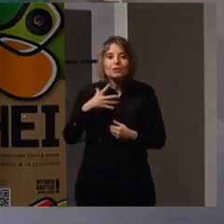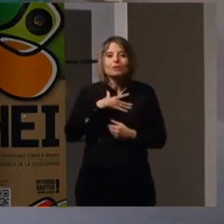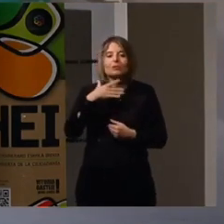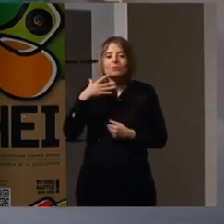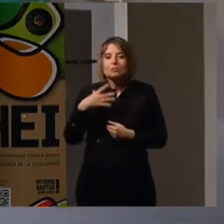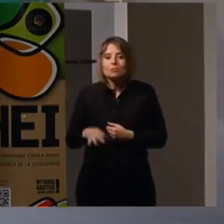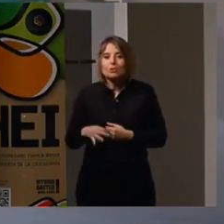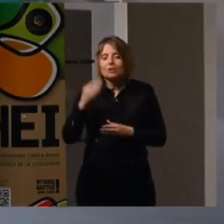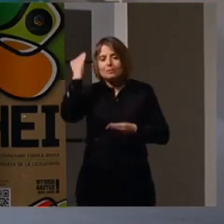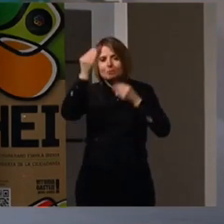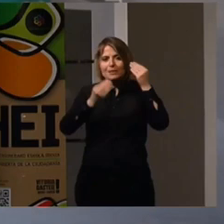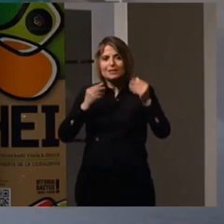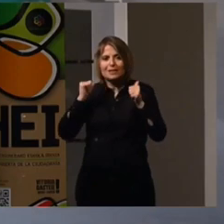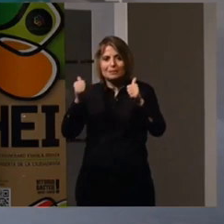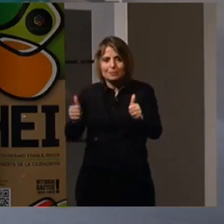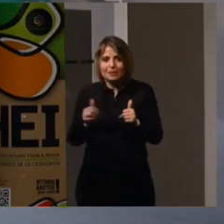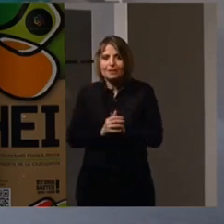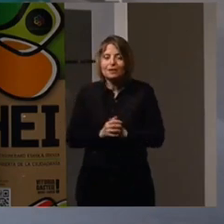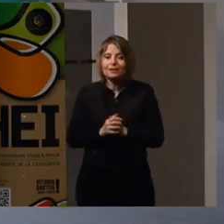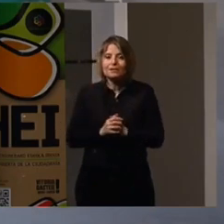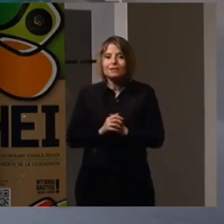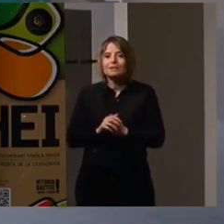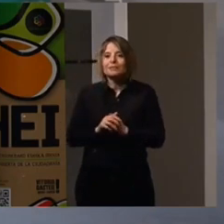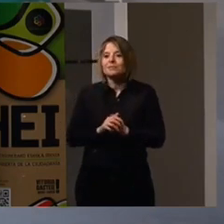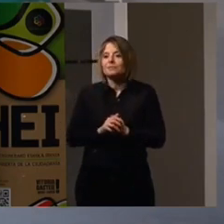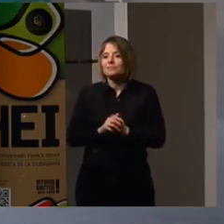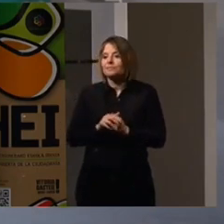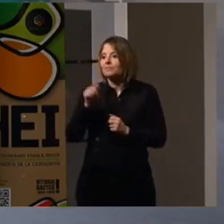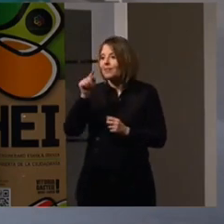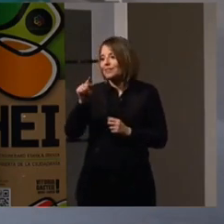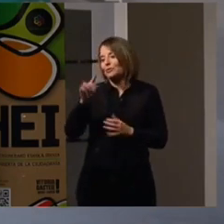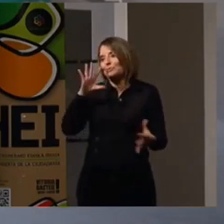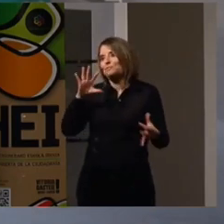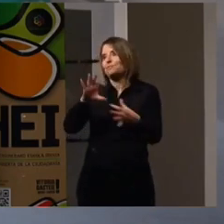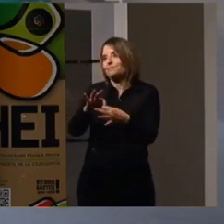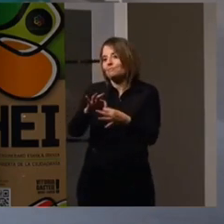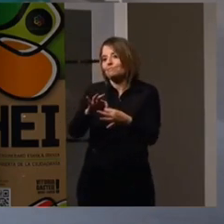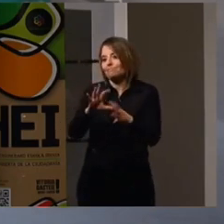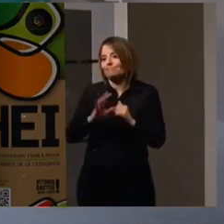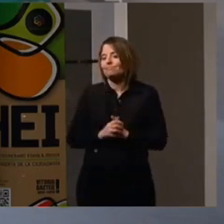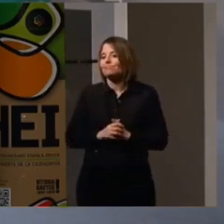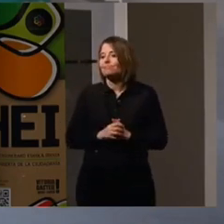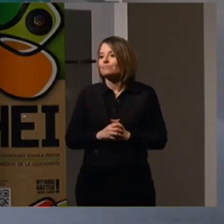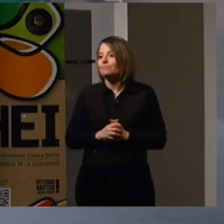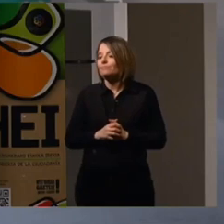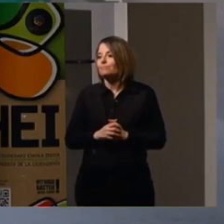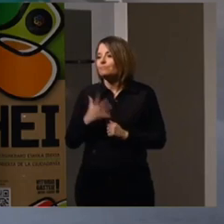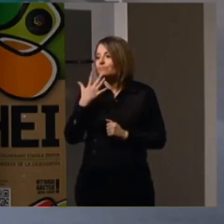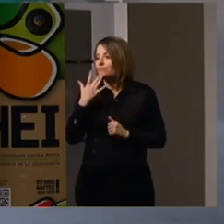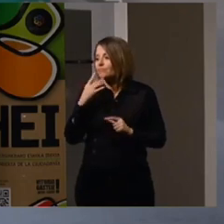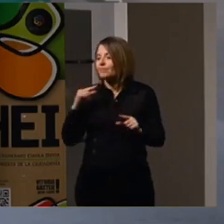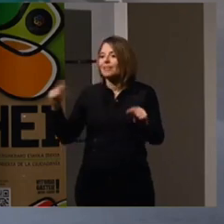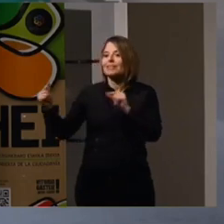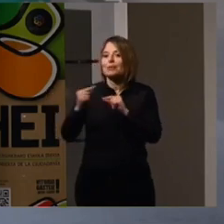pueden empezar a pensar, ¿no? Y yo creo también esto va un poco en esa línea. ¿Cómo hacemos para que el debate